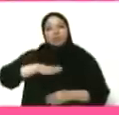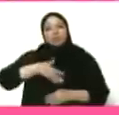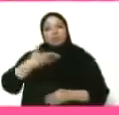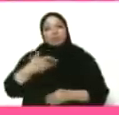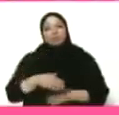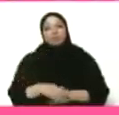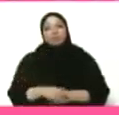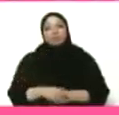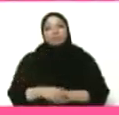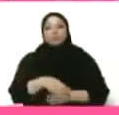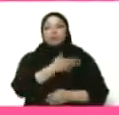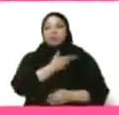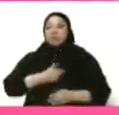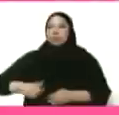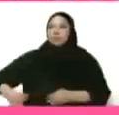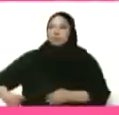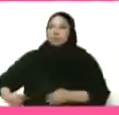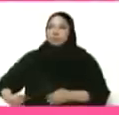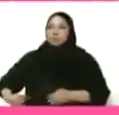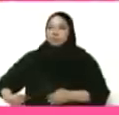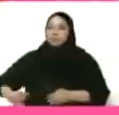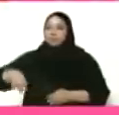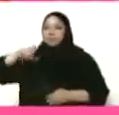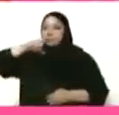el presidente Nicolás Maduro nos ha hecho un llamado,